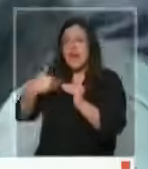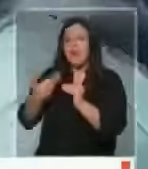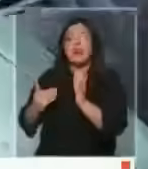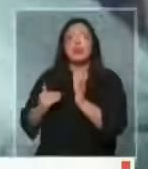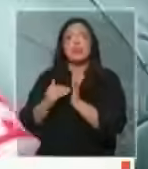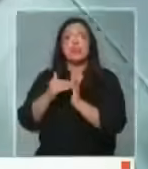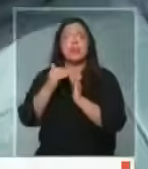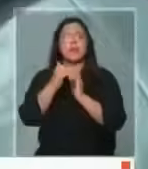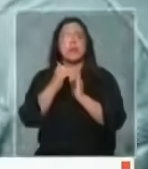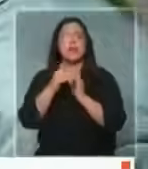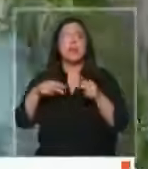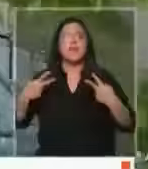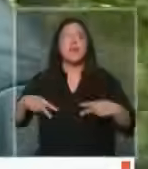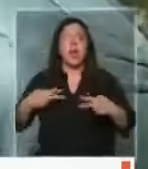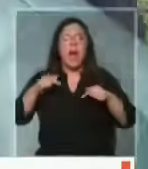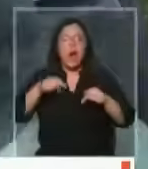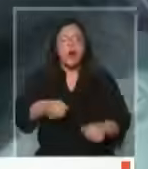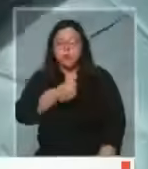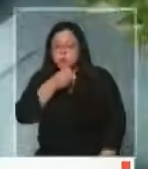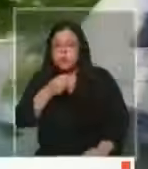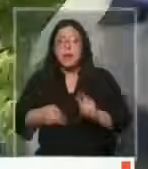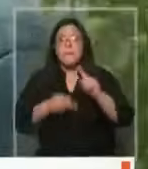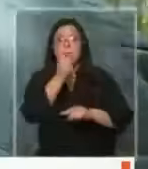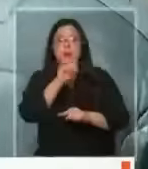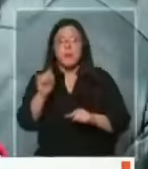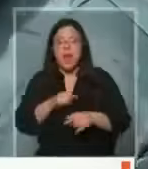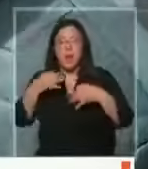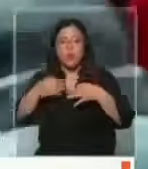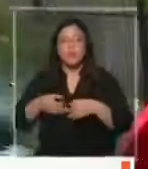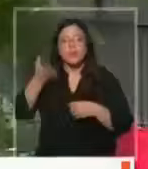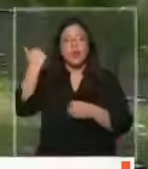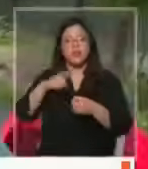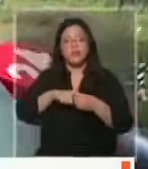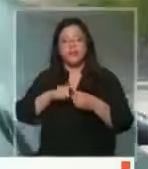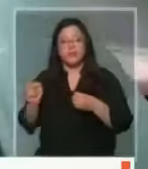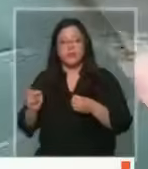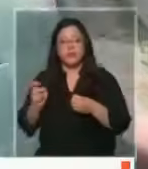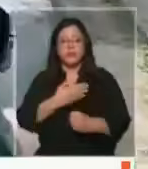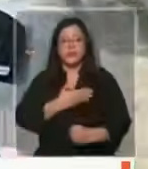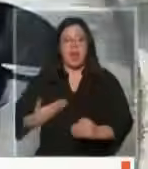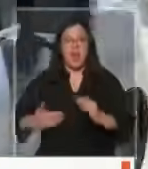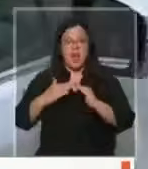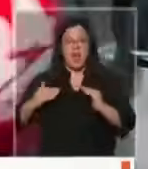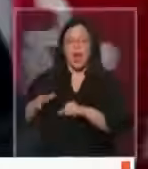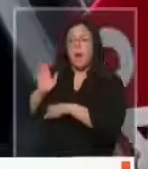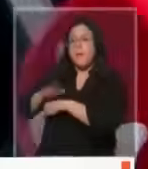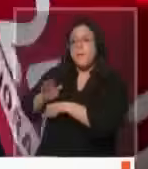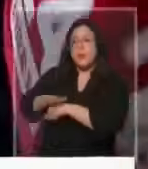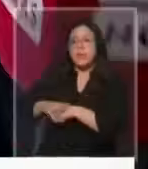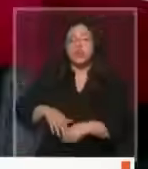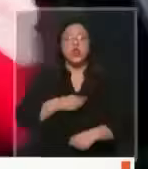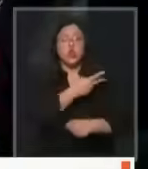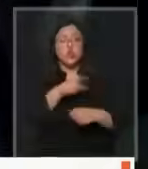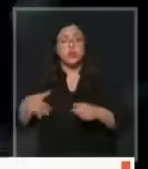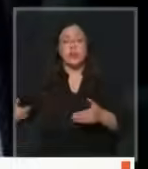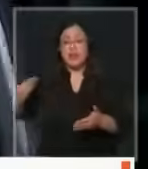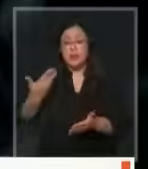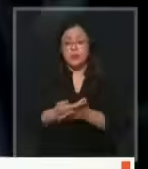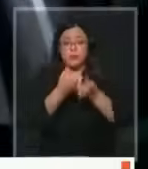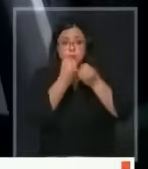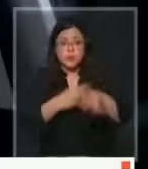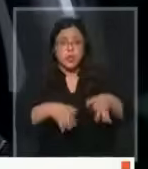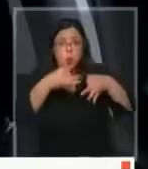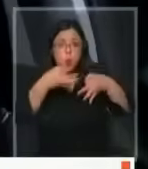del Mar, enfrenta a los medios por primera vez desde su salida de La Moneda. Permiso, ¿eh? Dos semanas desde la renuncia, justo cuando